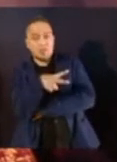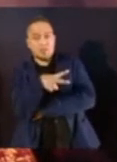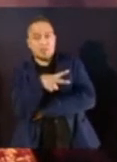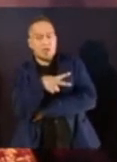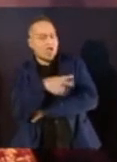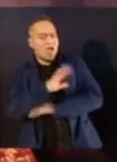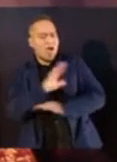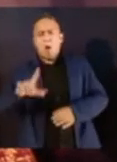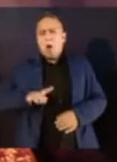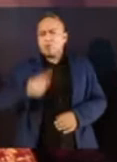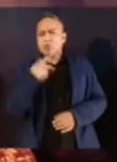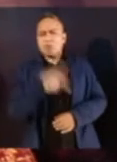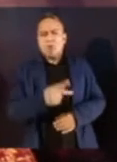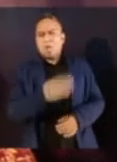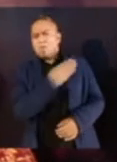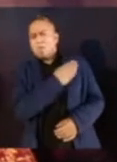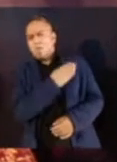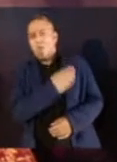estamos apenas,